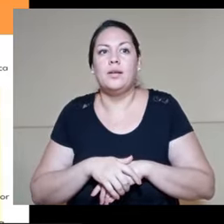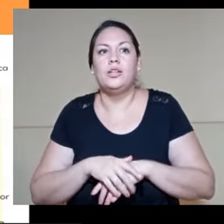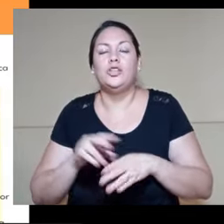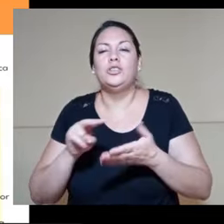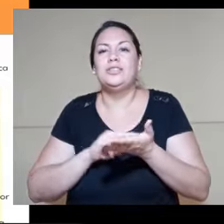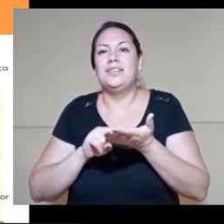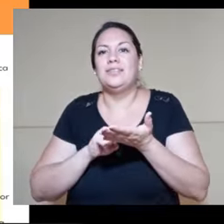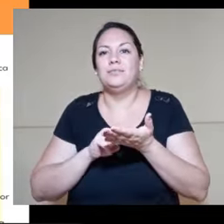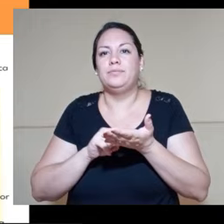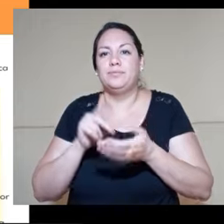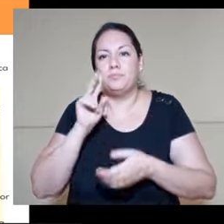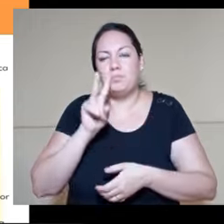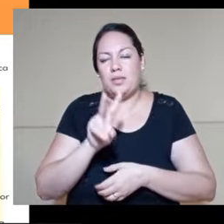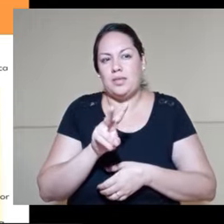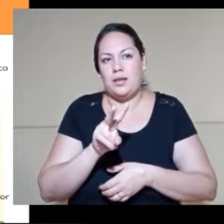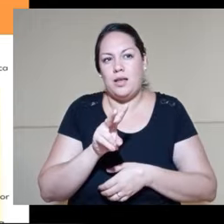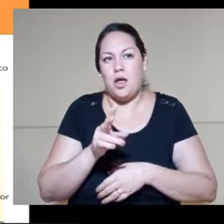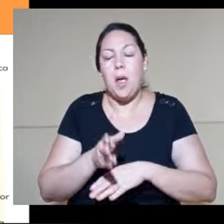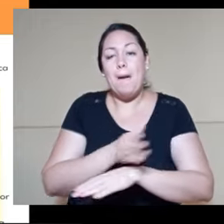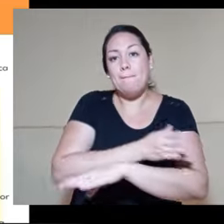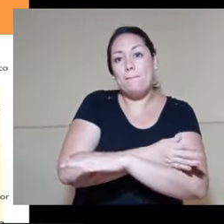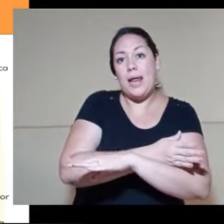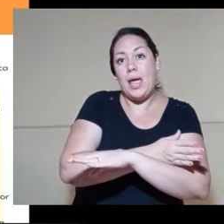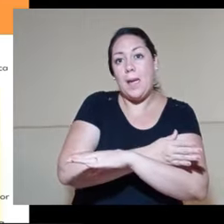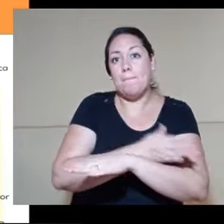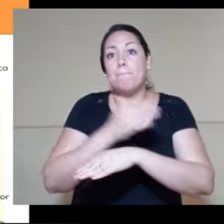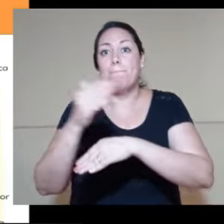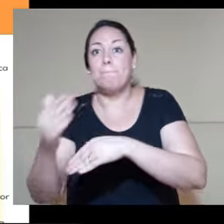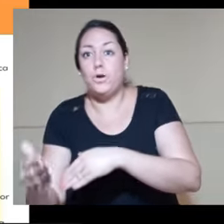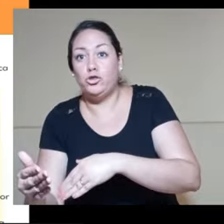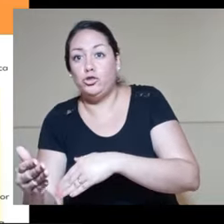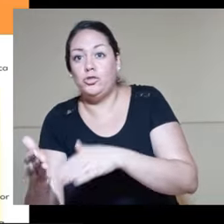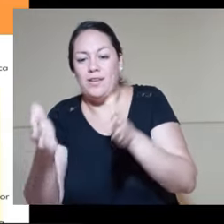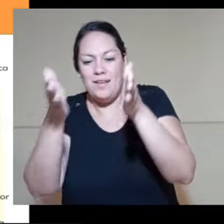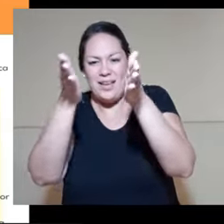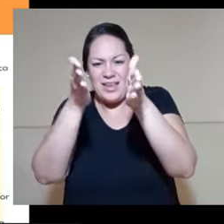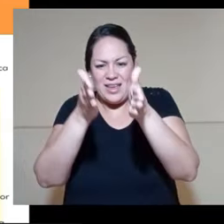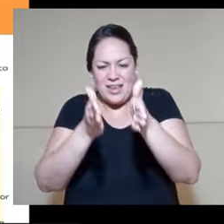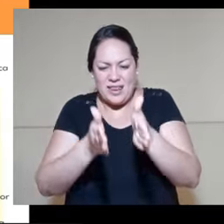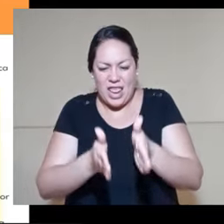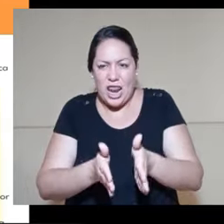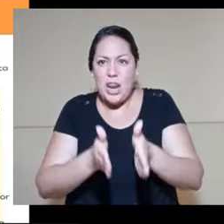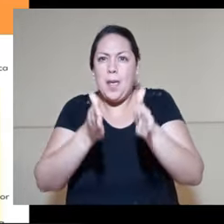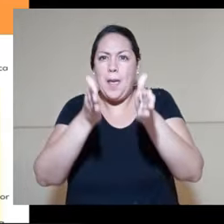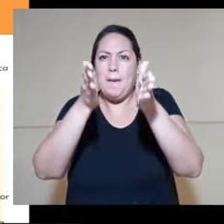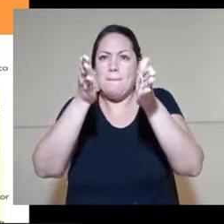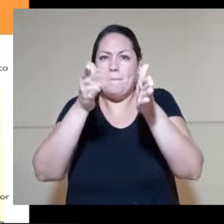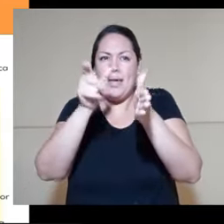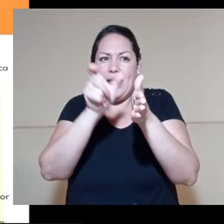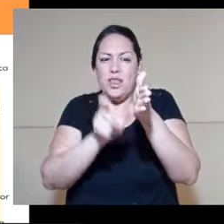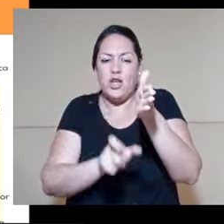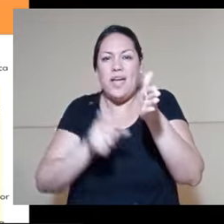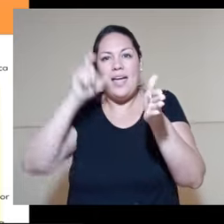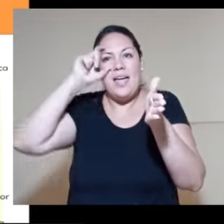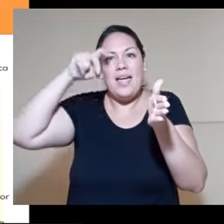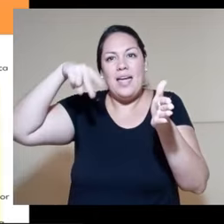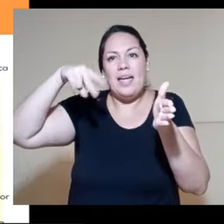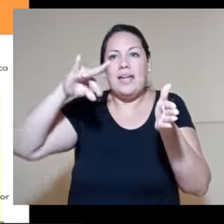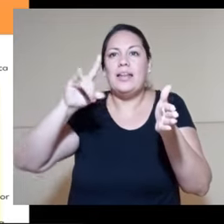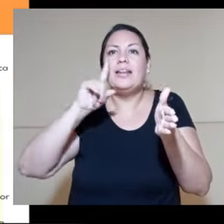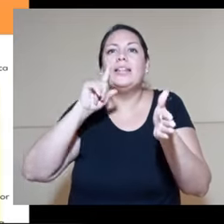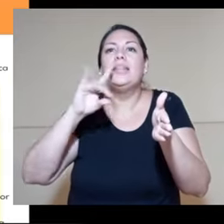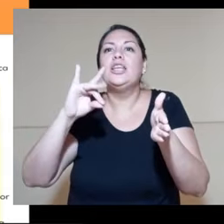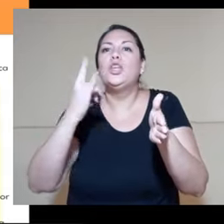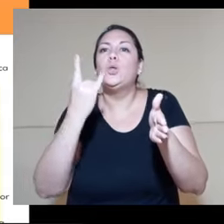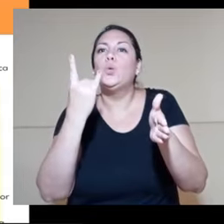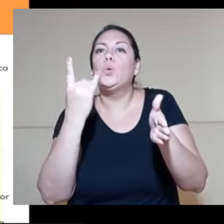de la otra célula. Entonces acá tenemos los dos actores, la célula pre con la célula post. Y en el medio tenemos esto importante que